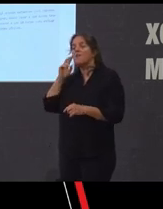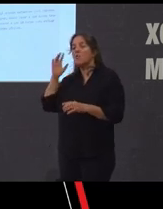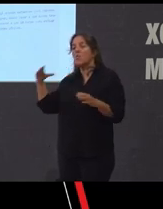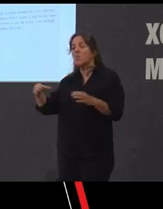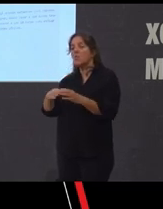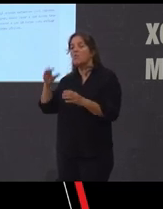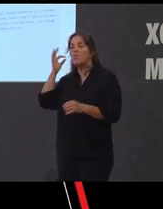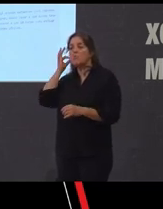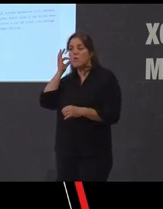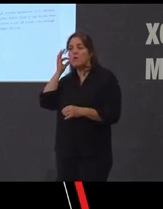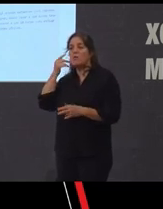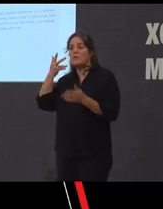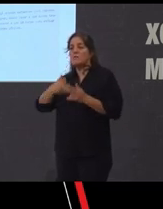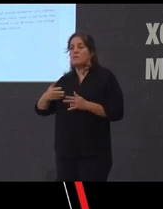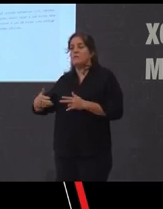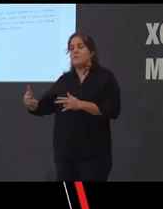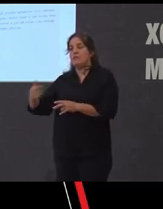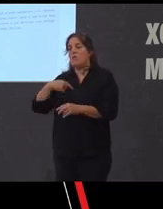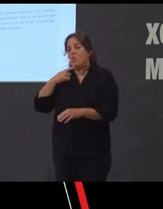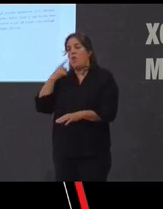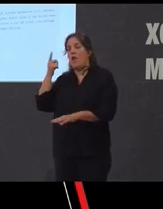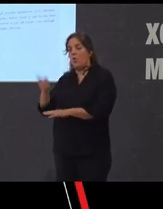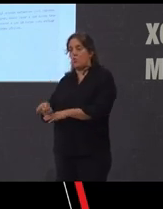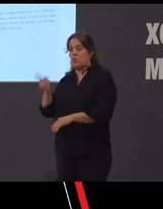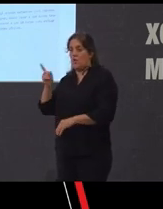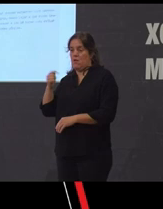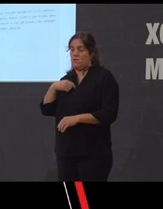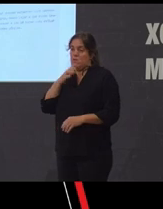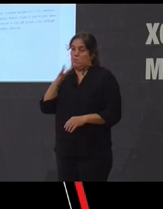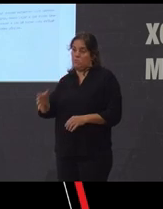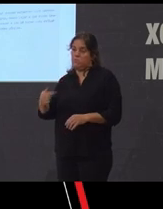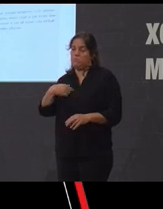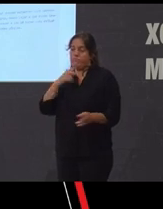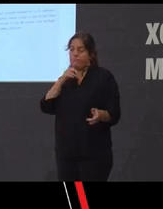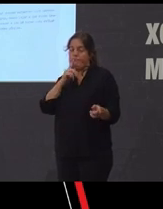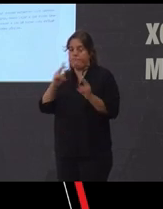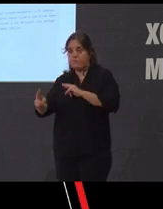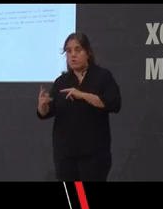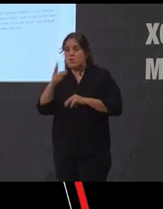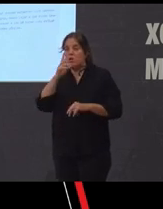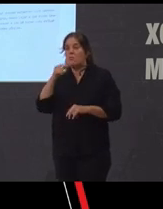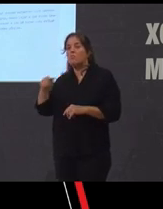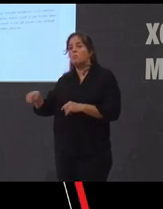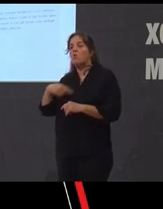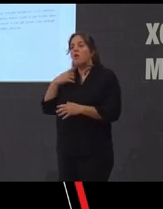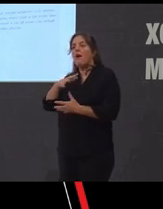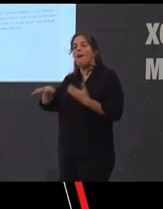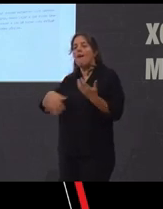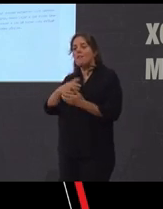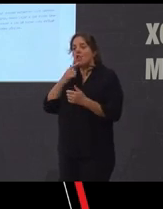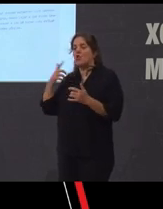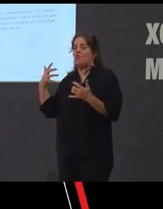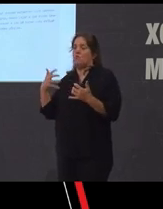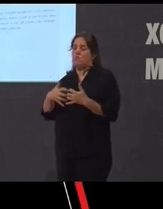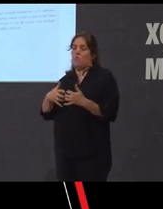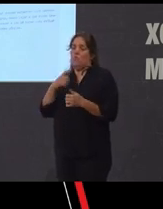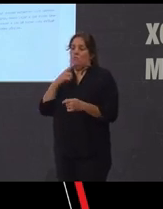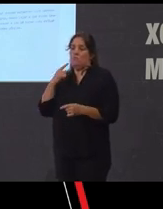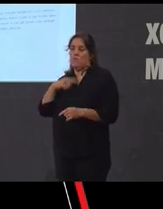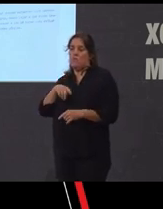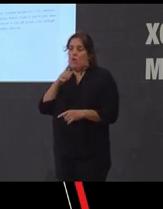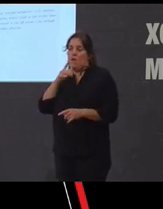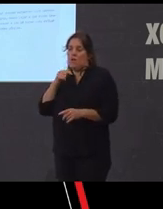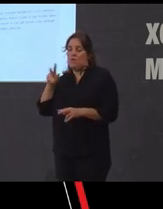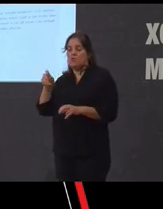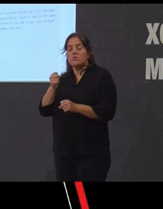mulleres no banquillo dos acusados respondendo polos actos violentos que dicía o réxime que efectuaron nos traballos de